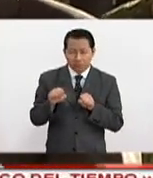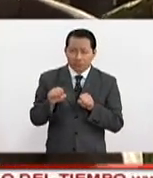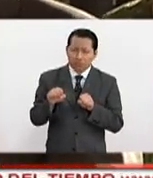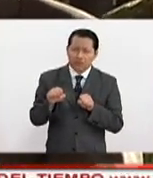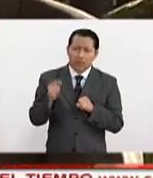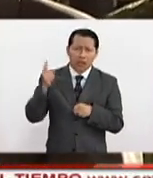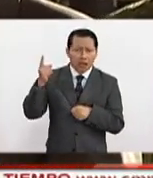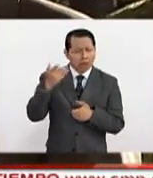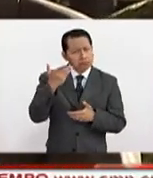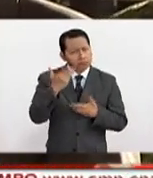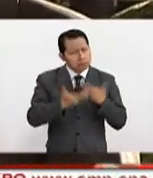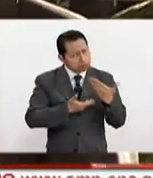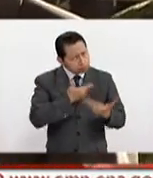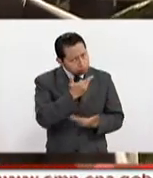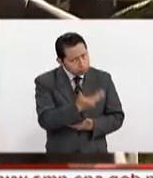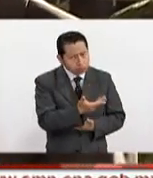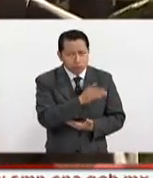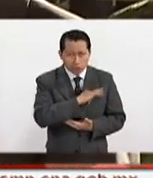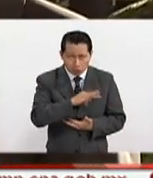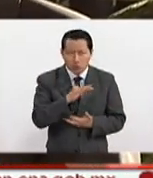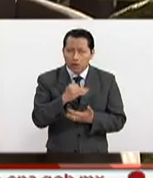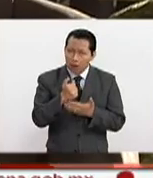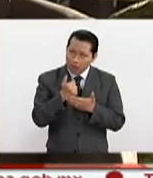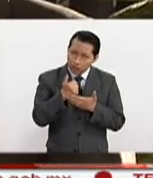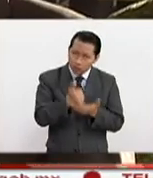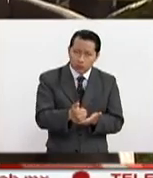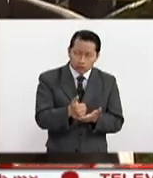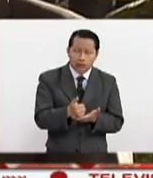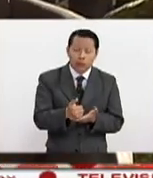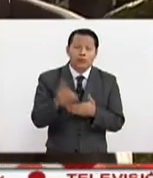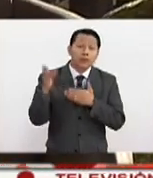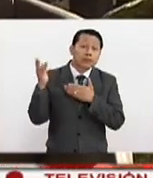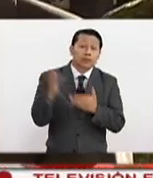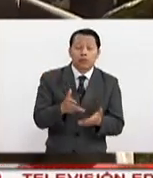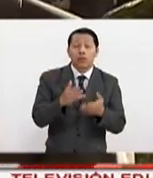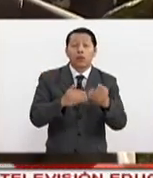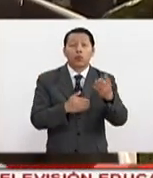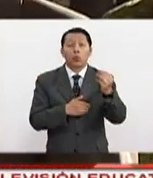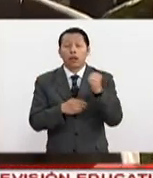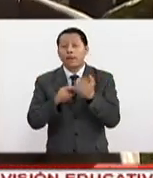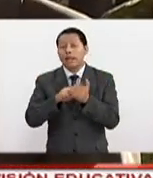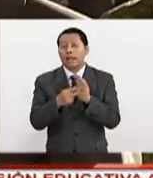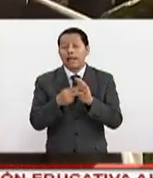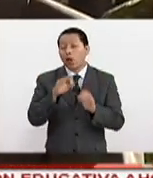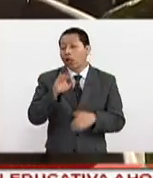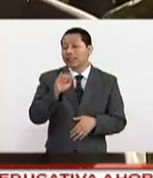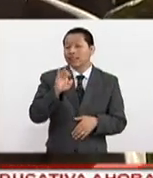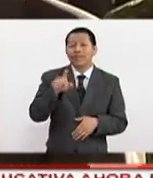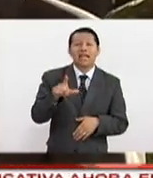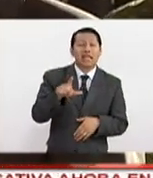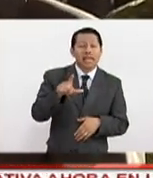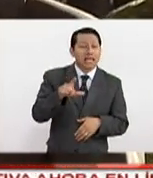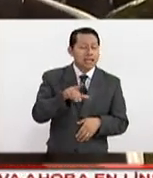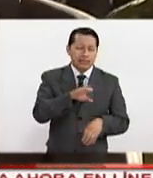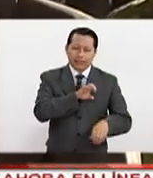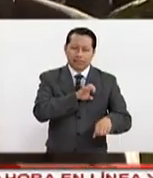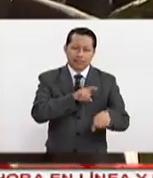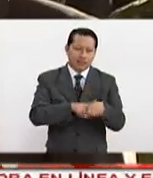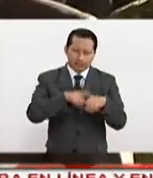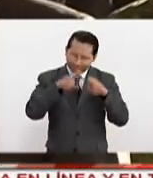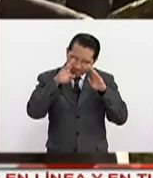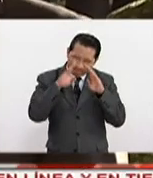muy generoso de ayuda y luego han llegado 9 ingenieros civiles especialistas en